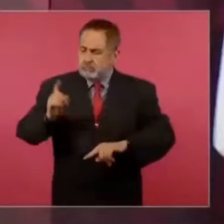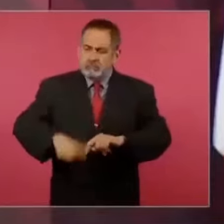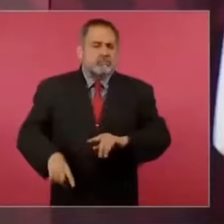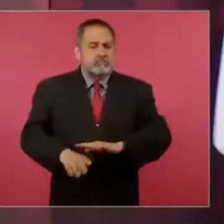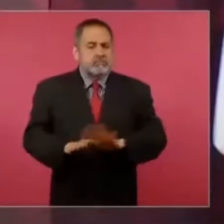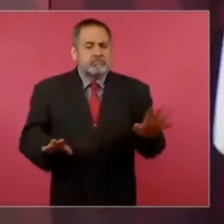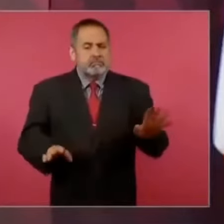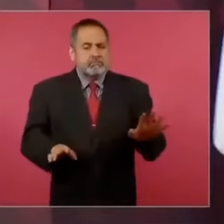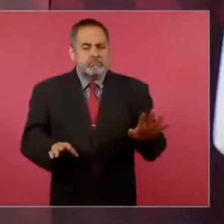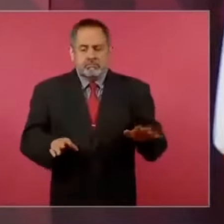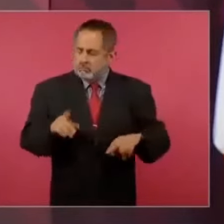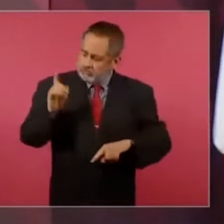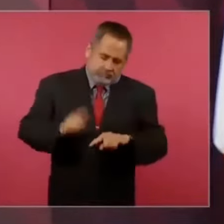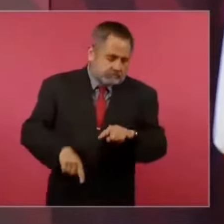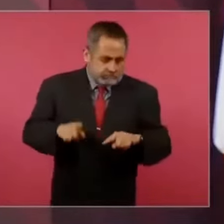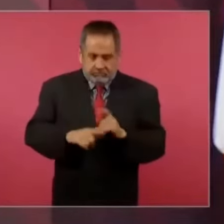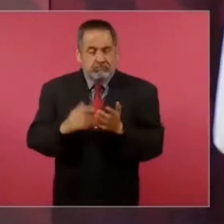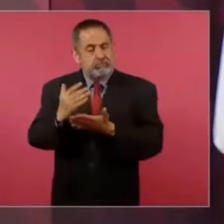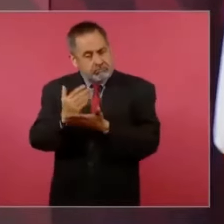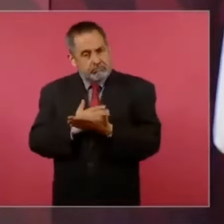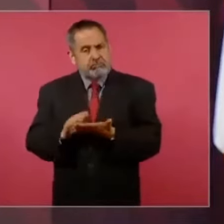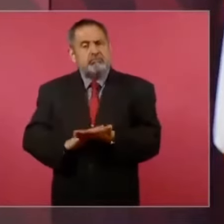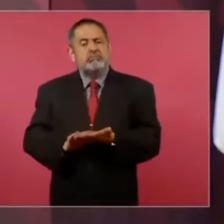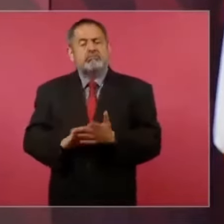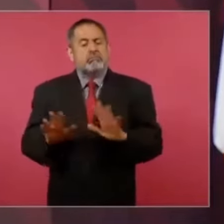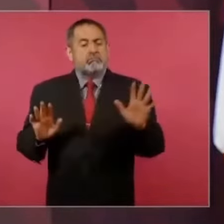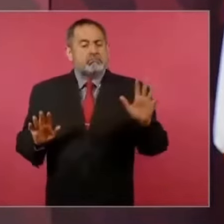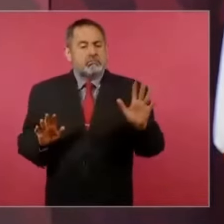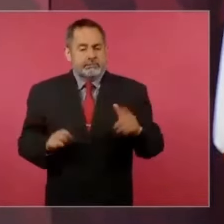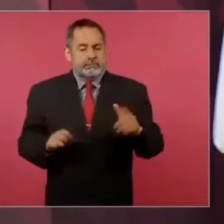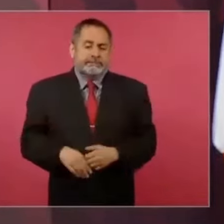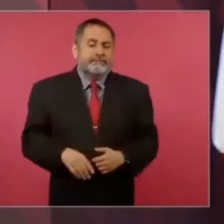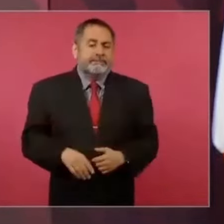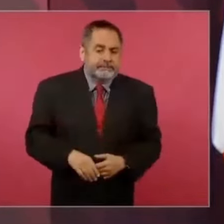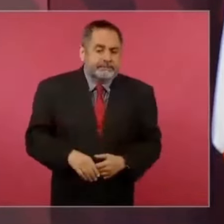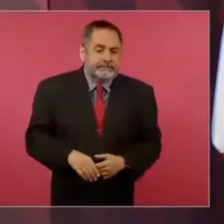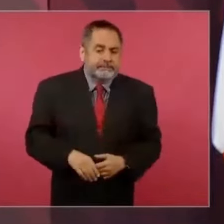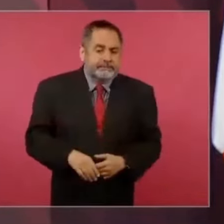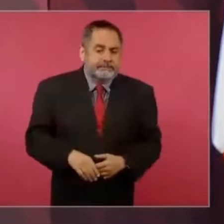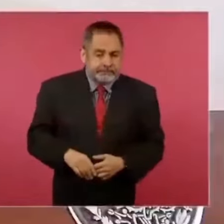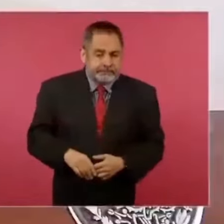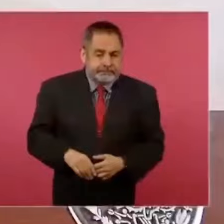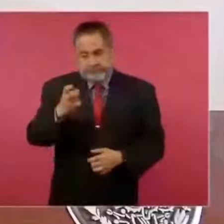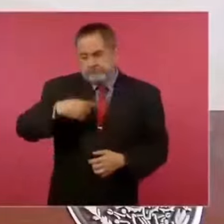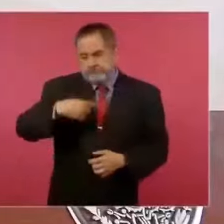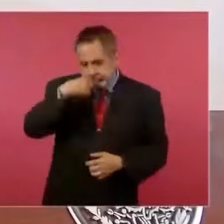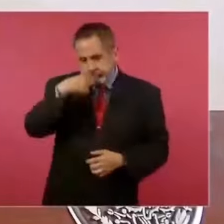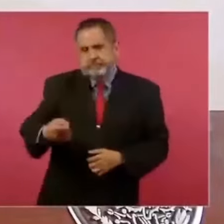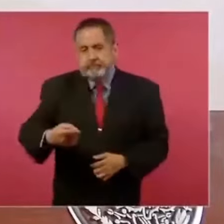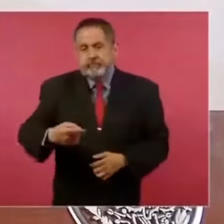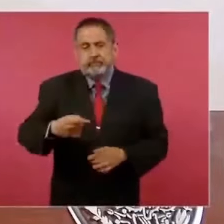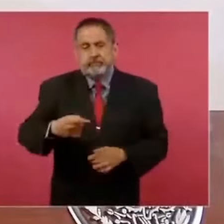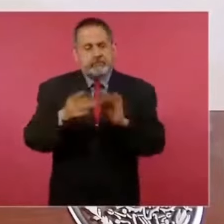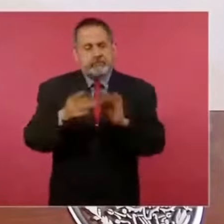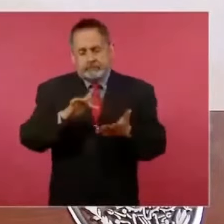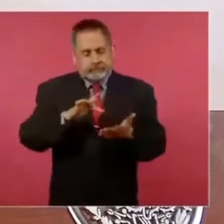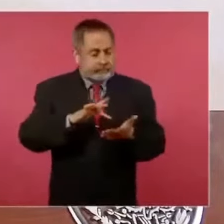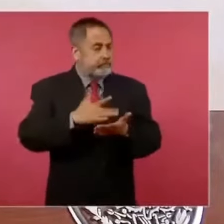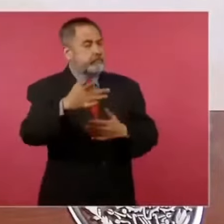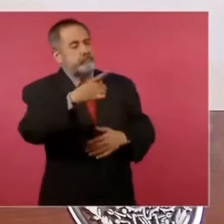por todos los medios. Y yo tengo que decir que agradezco